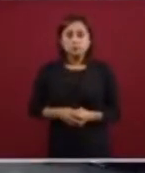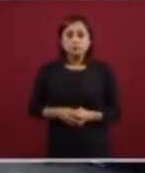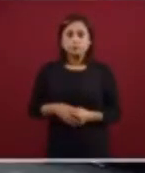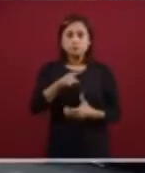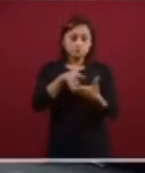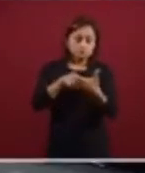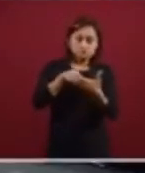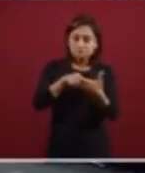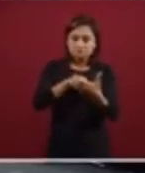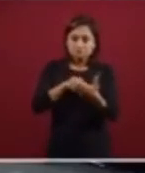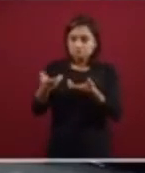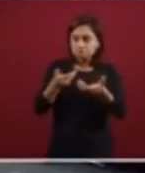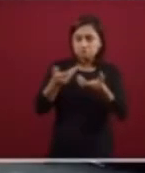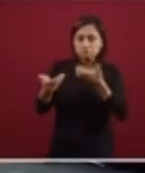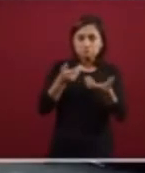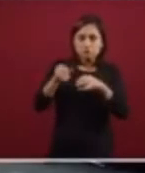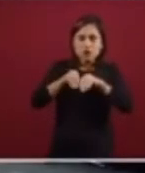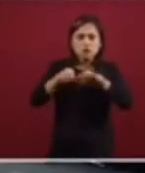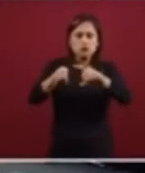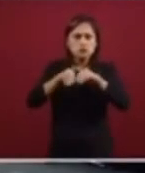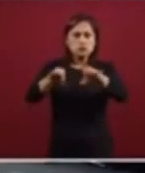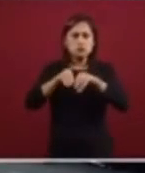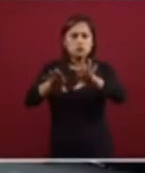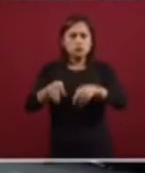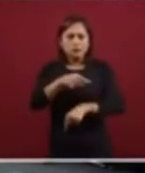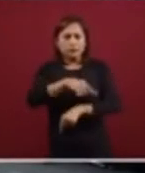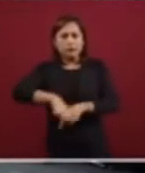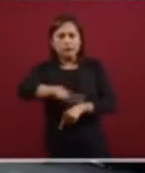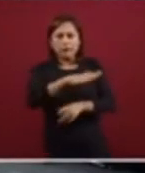está participando. Y son millones.